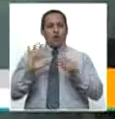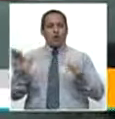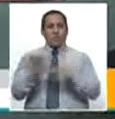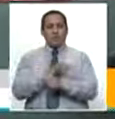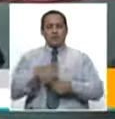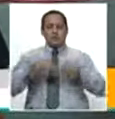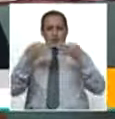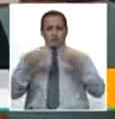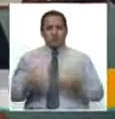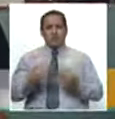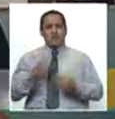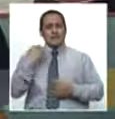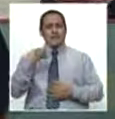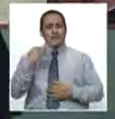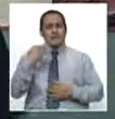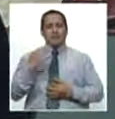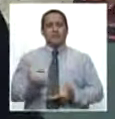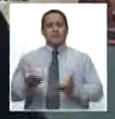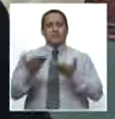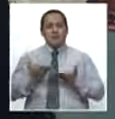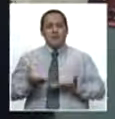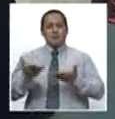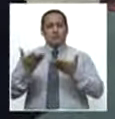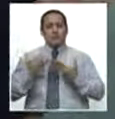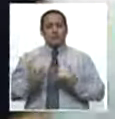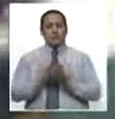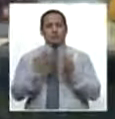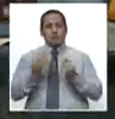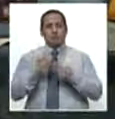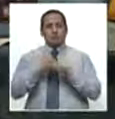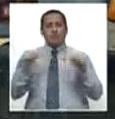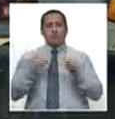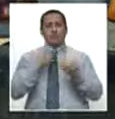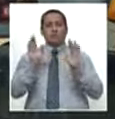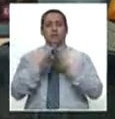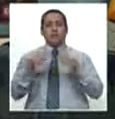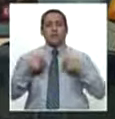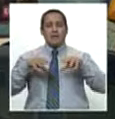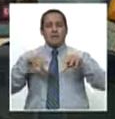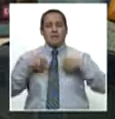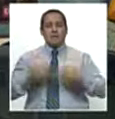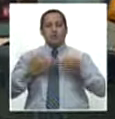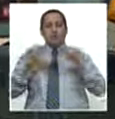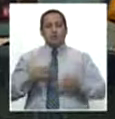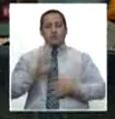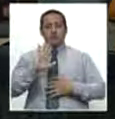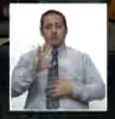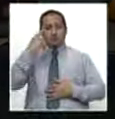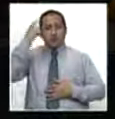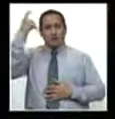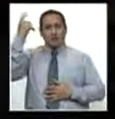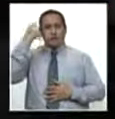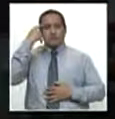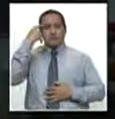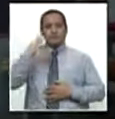plena seguridad que cada vez nos van a dar mayores sorpresas si es que nosotros permitimos que cumplan sus sueños.